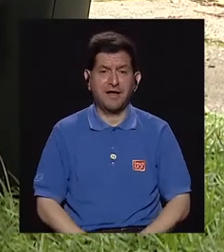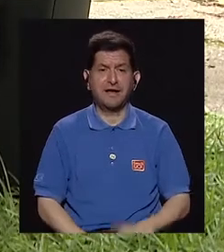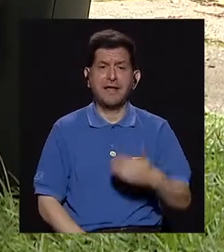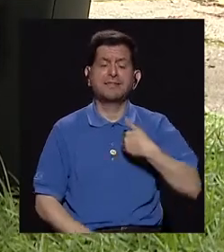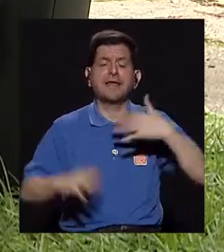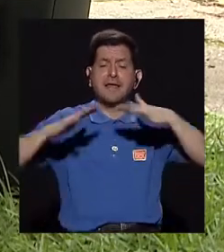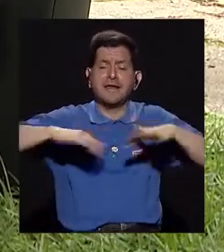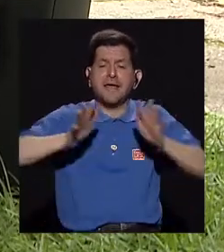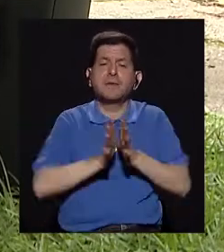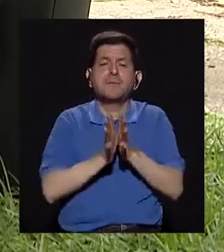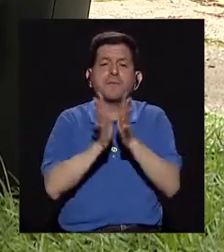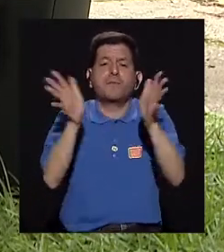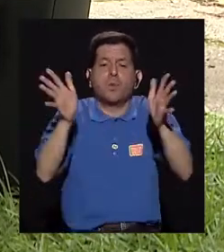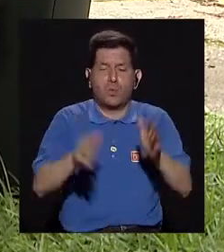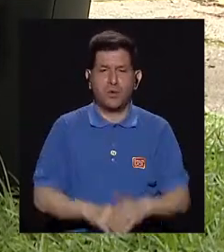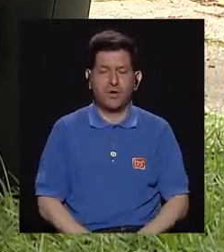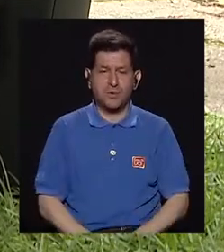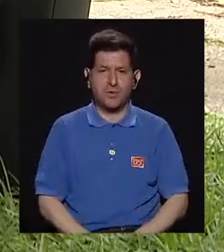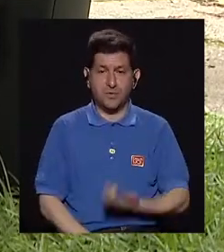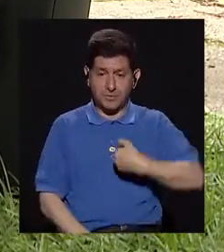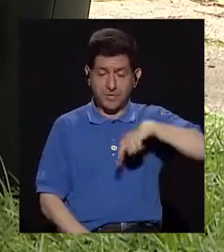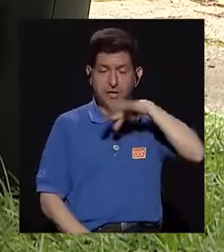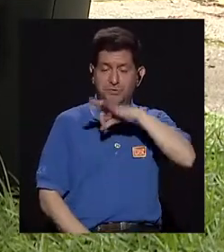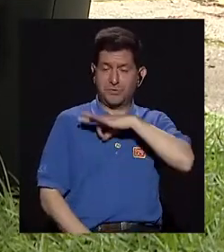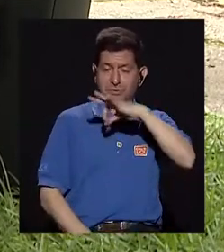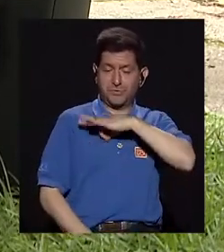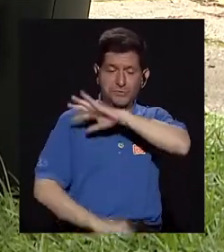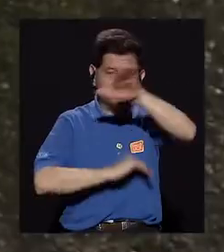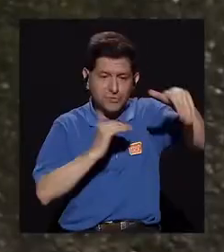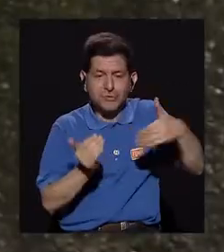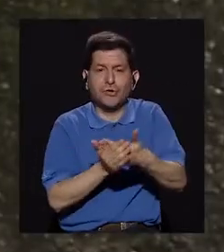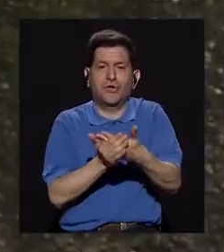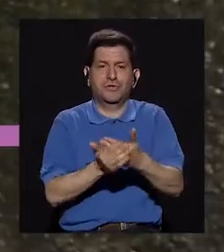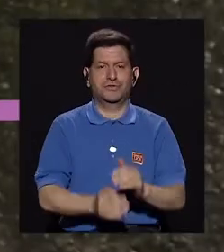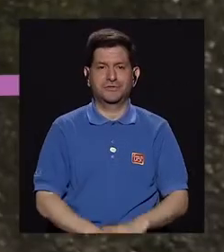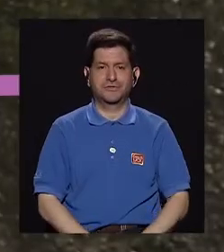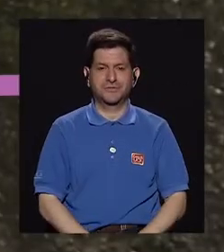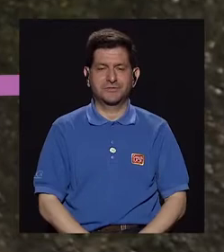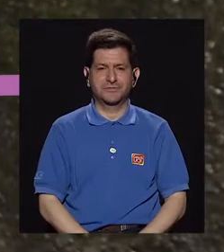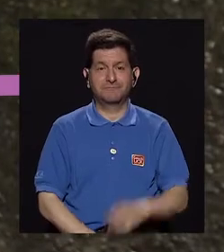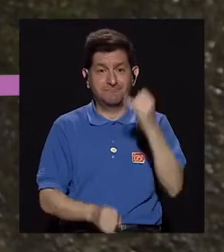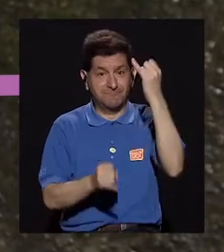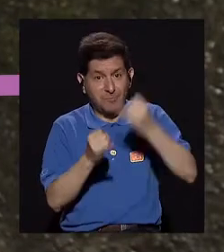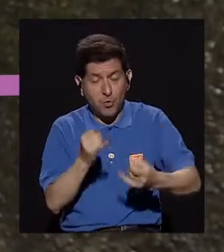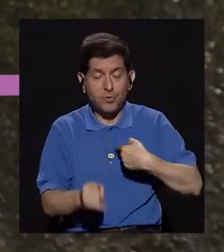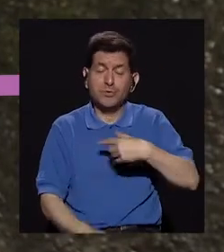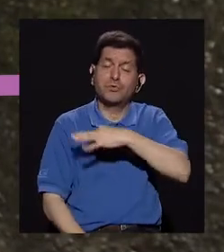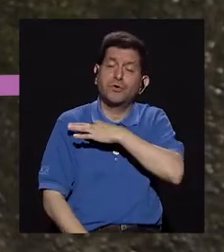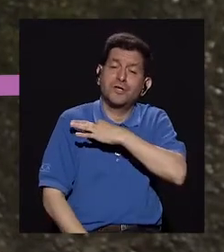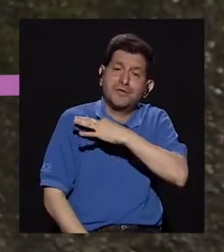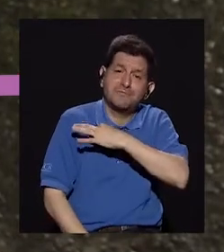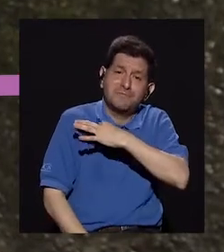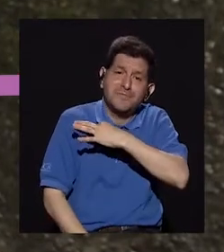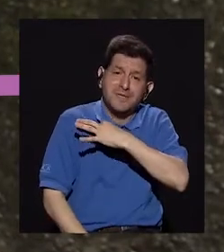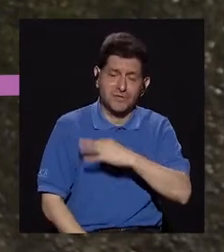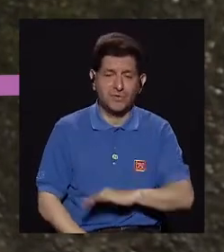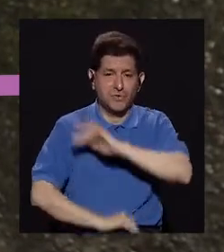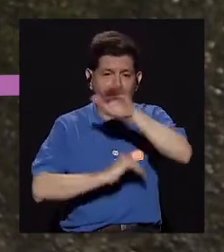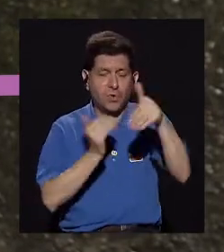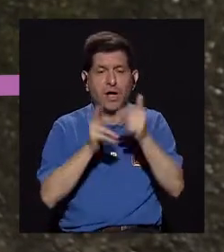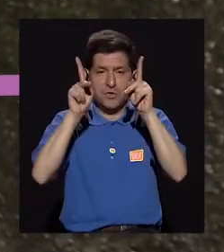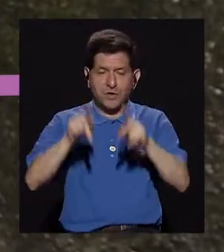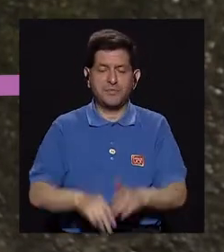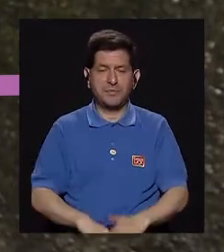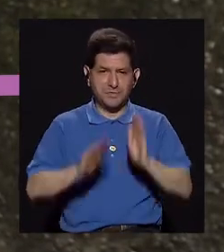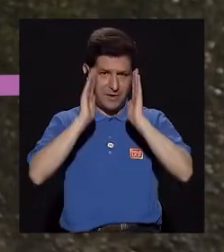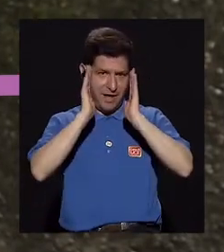para contar con espacios públicos que nos sirvan de bienestar para todos. Por último, pues me gustaría invitar a todo el